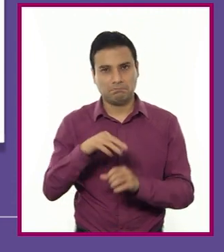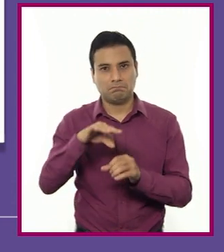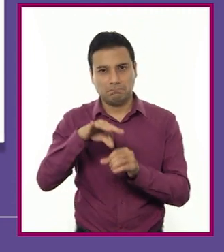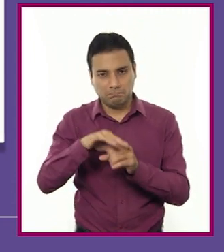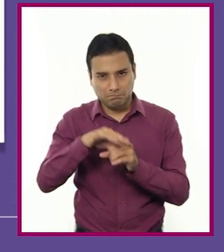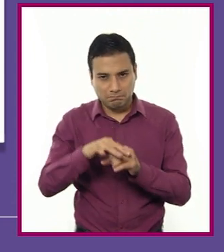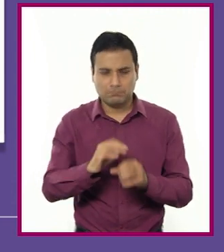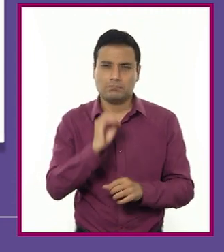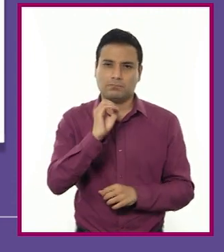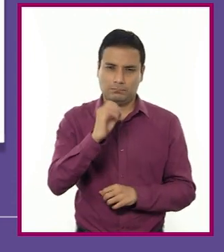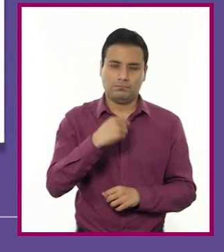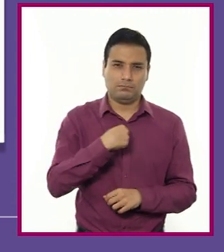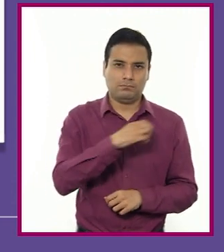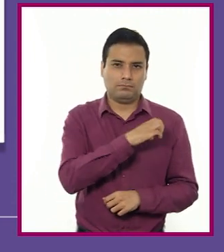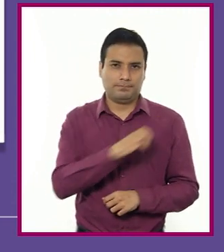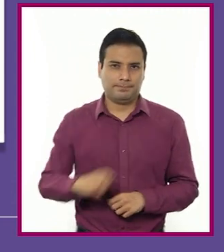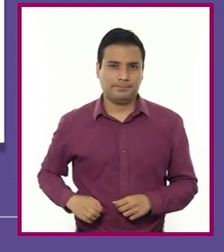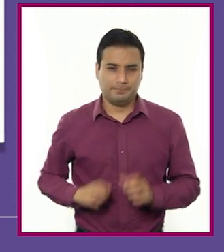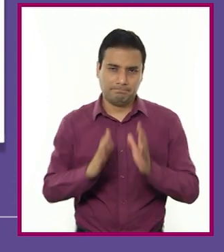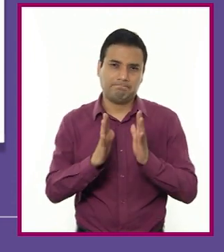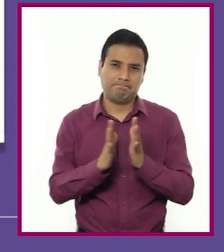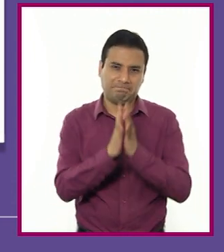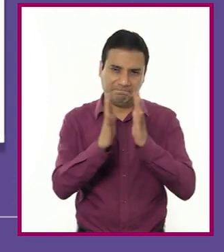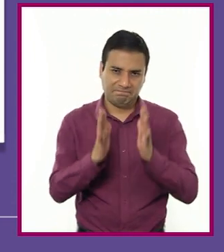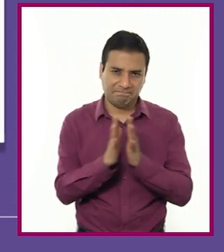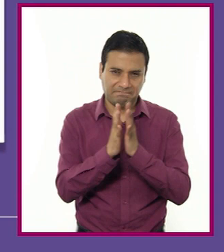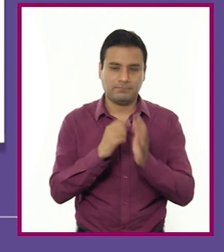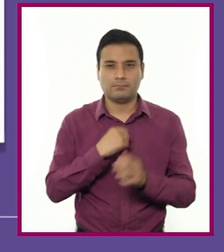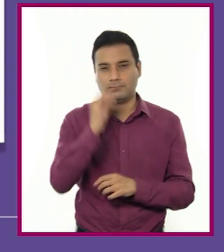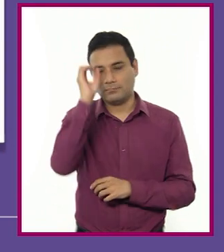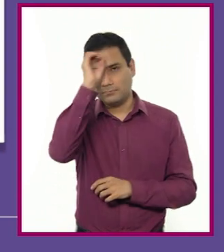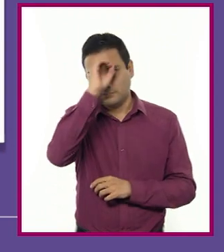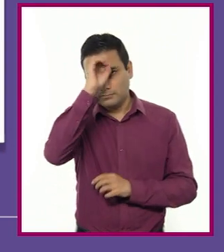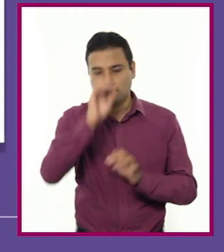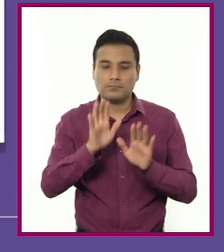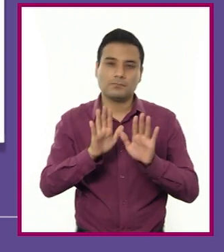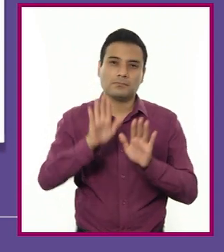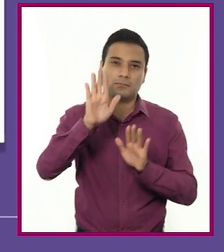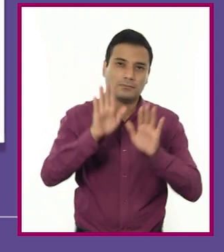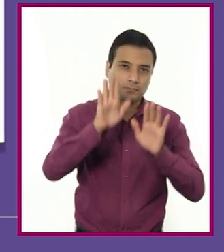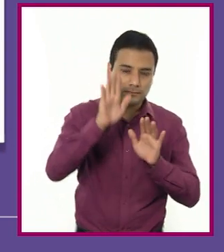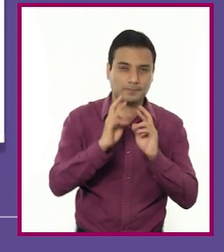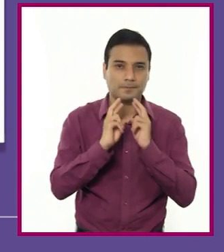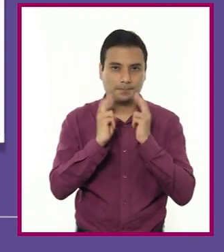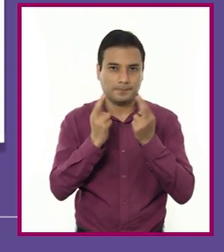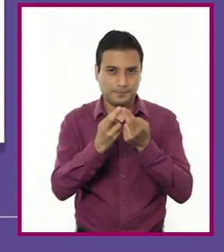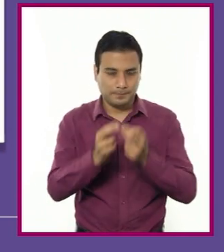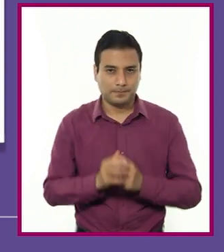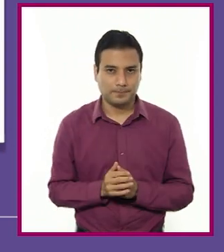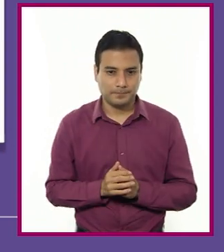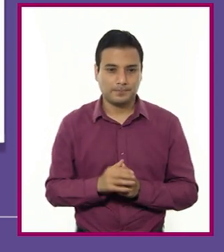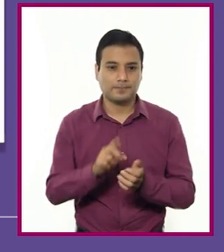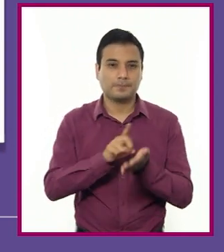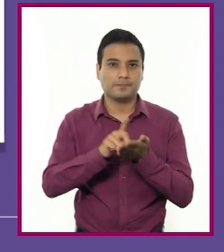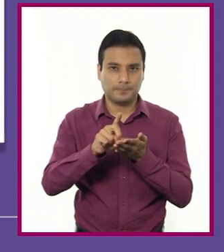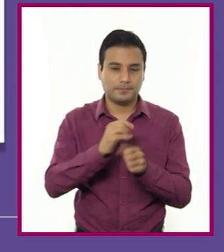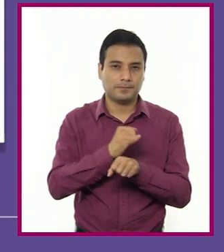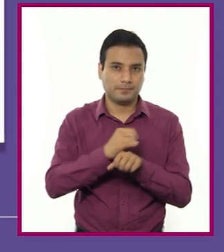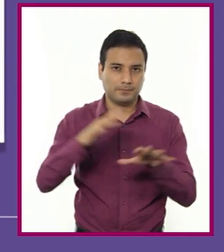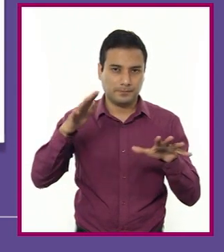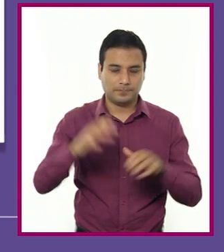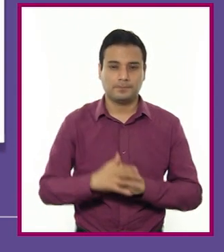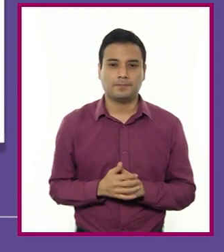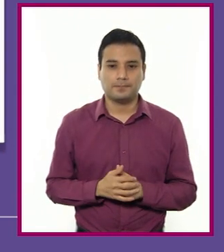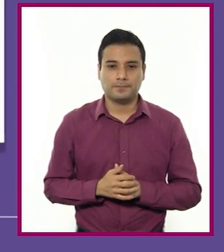ser votado. Derecho a la participación, derecho de reunión y de expresión, derecho a la información.